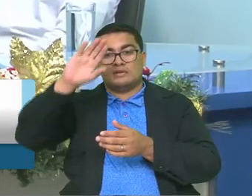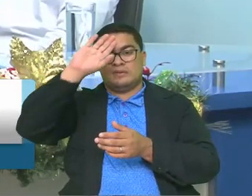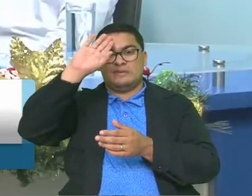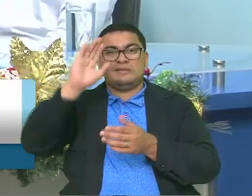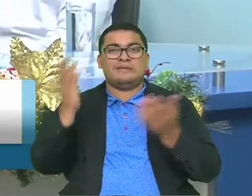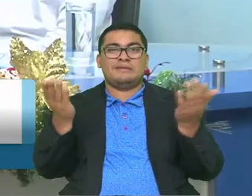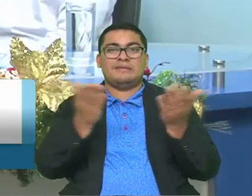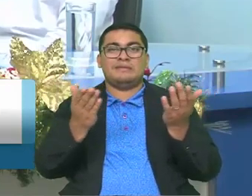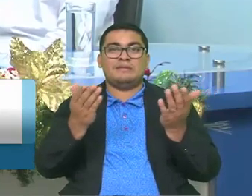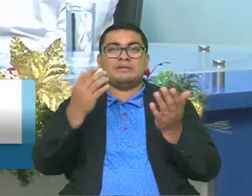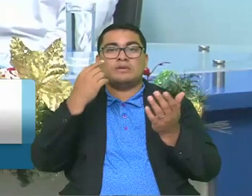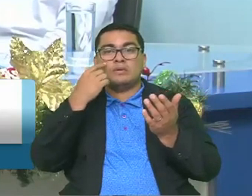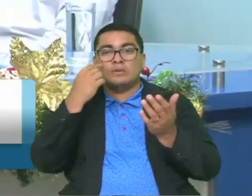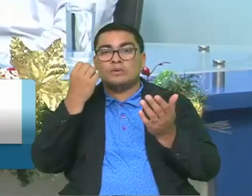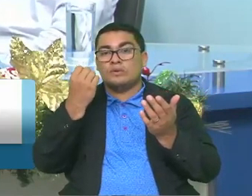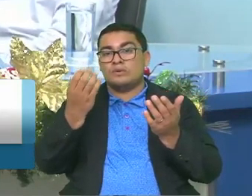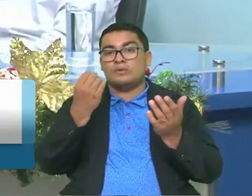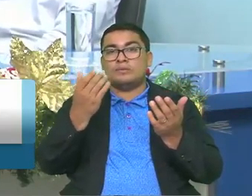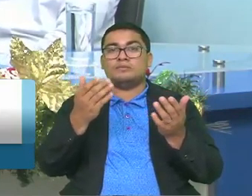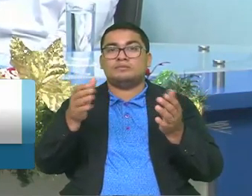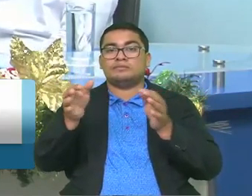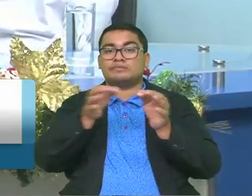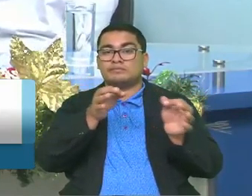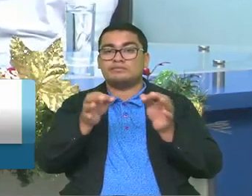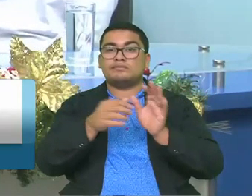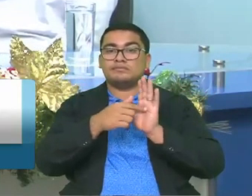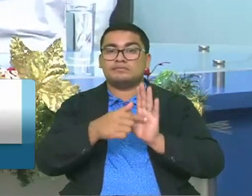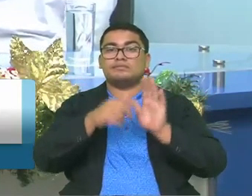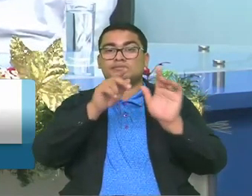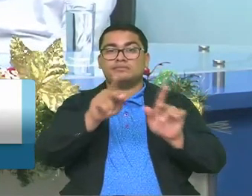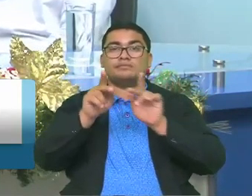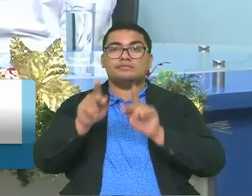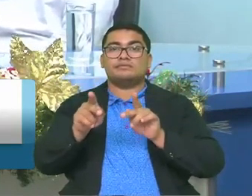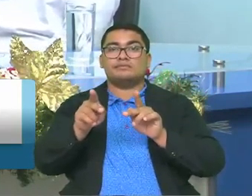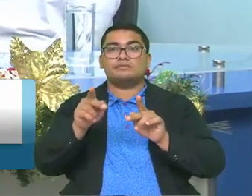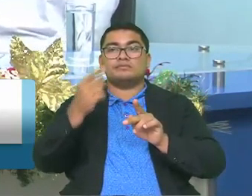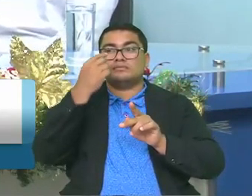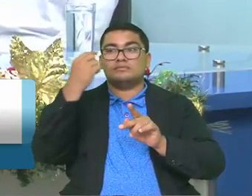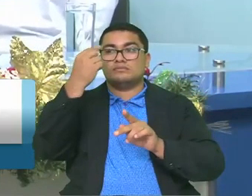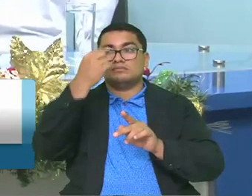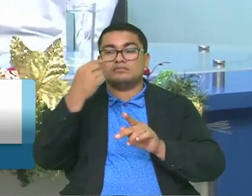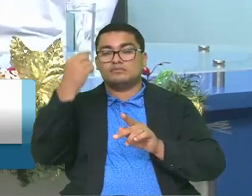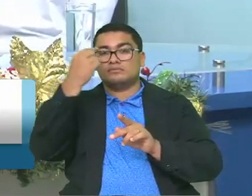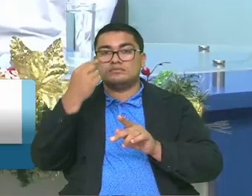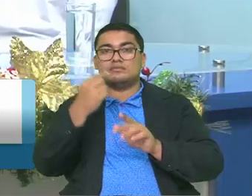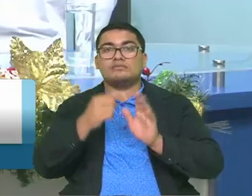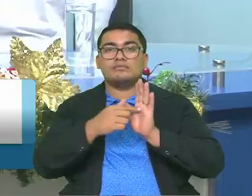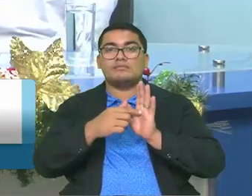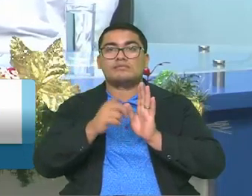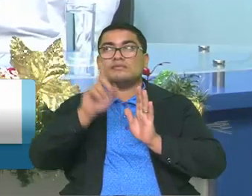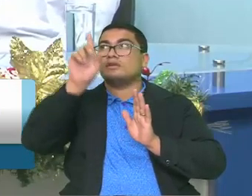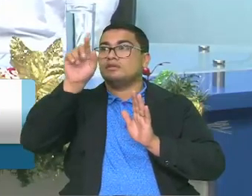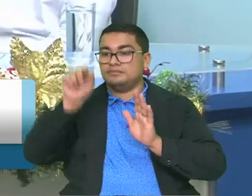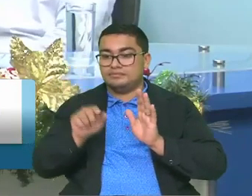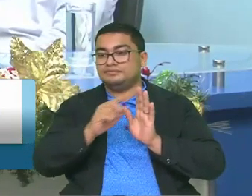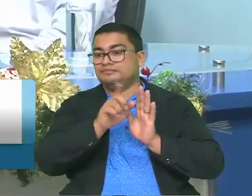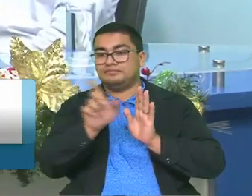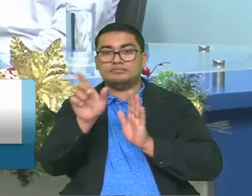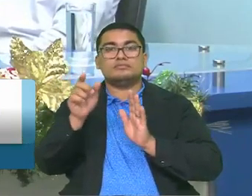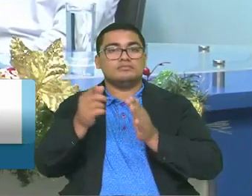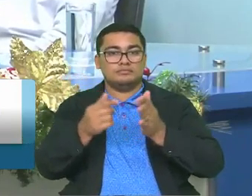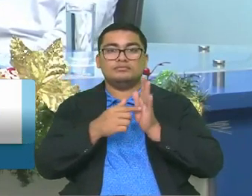del ayer. Una foto de recuerdo. Es que como... correcto, que no teníamos las cámaras que tenemos hoy en día y se ve un poquito más pajizo. Asociado a esto,